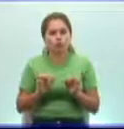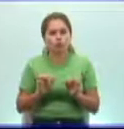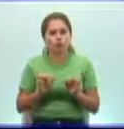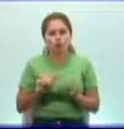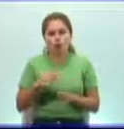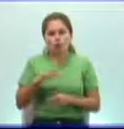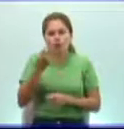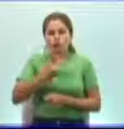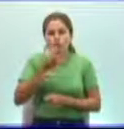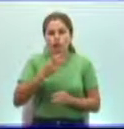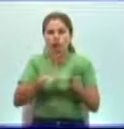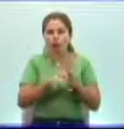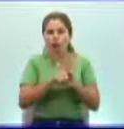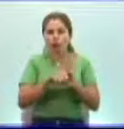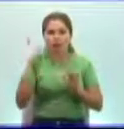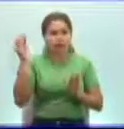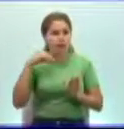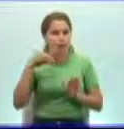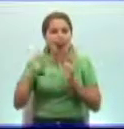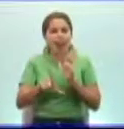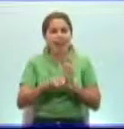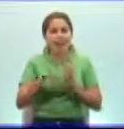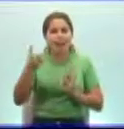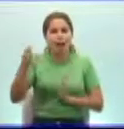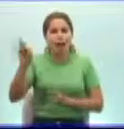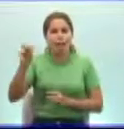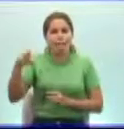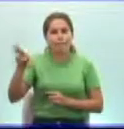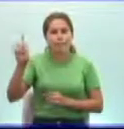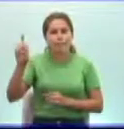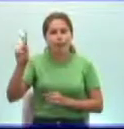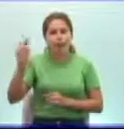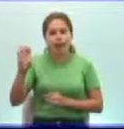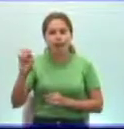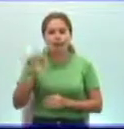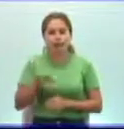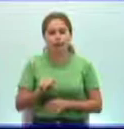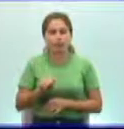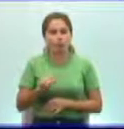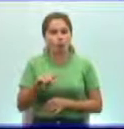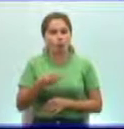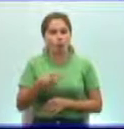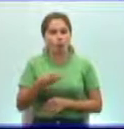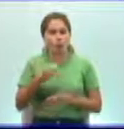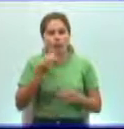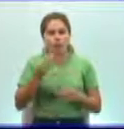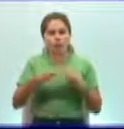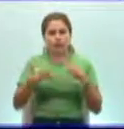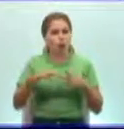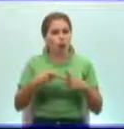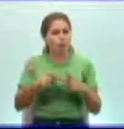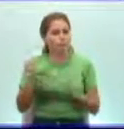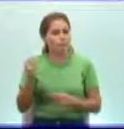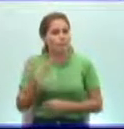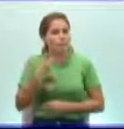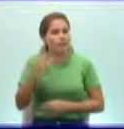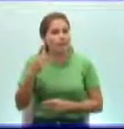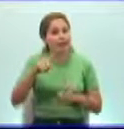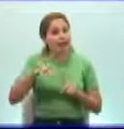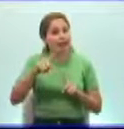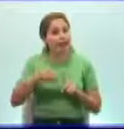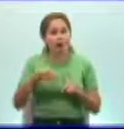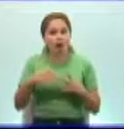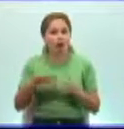formuló la ley conocida como Ley de Ampère. En este sentido, también yo les propongo a ustedes realizar un primer estudio independiente que